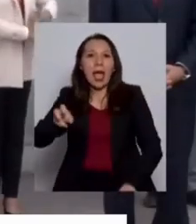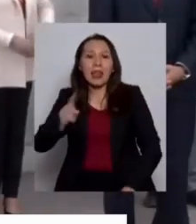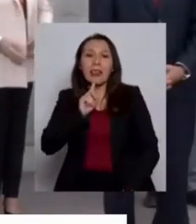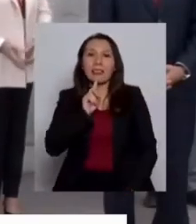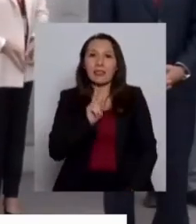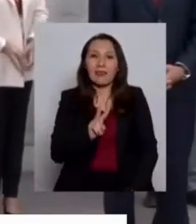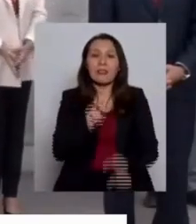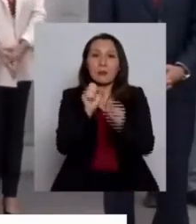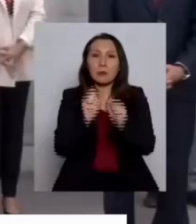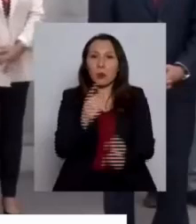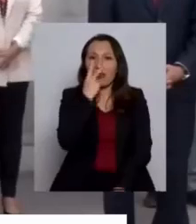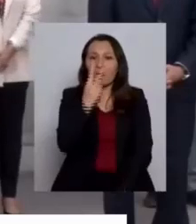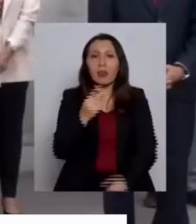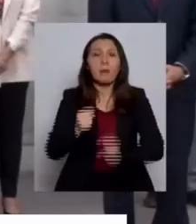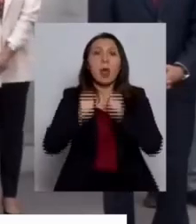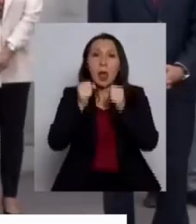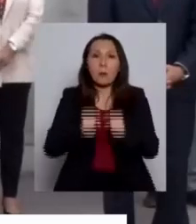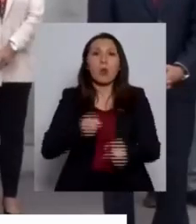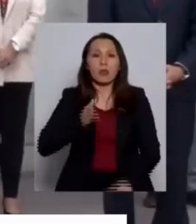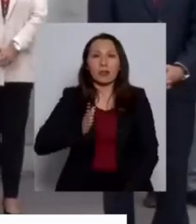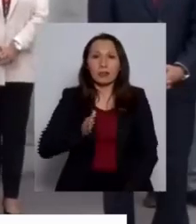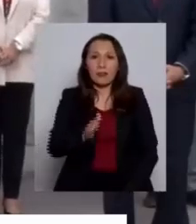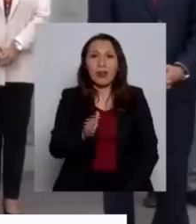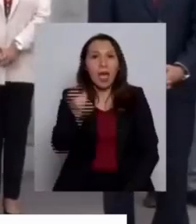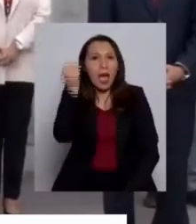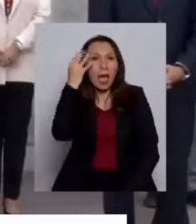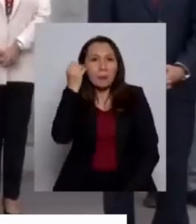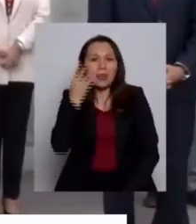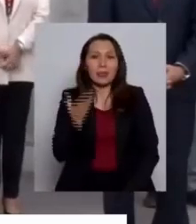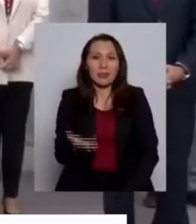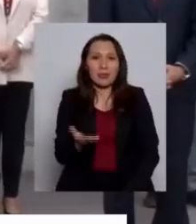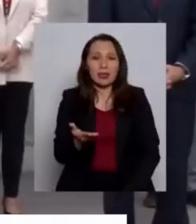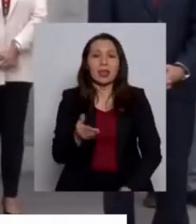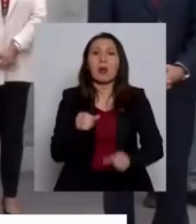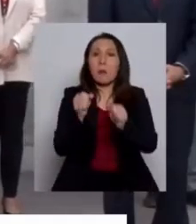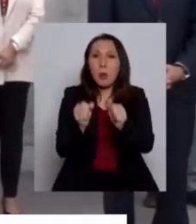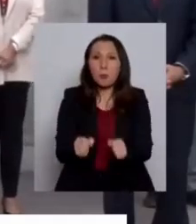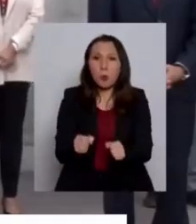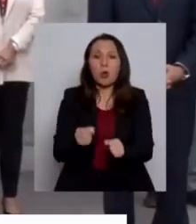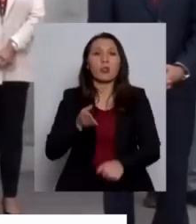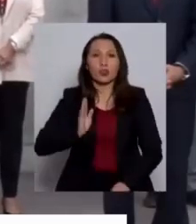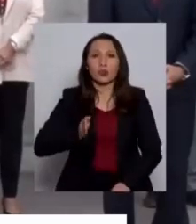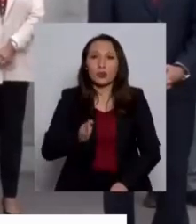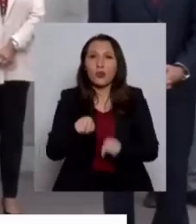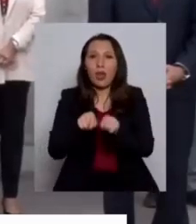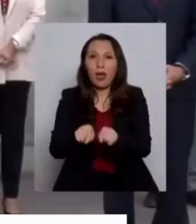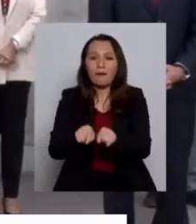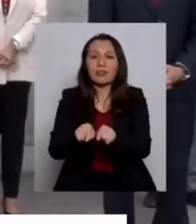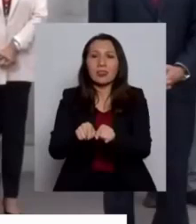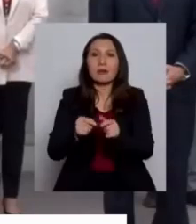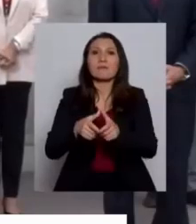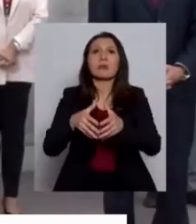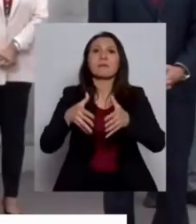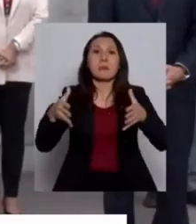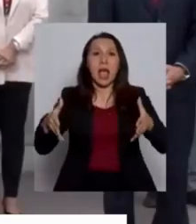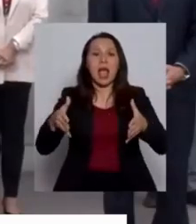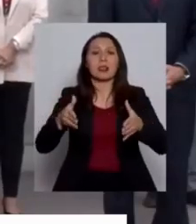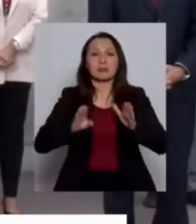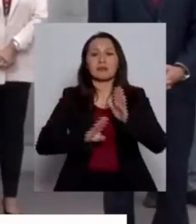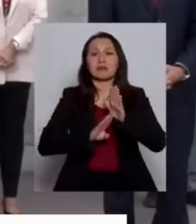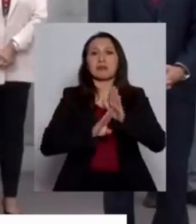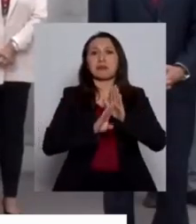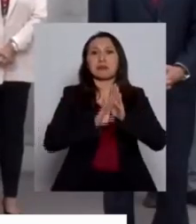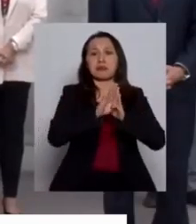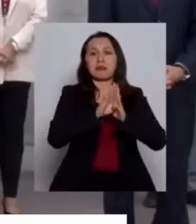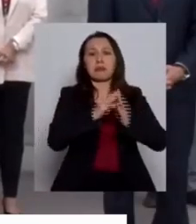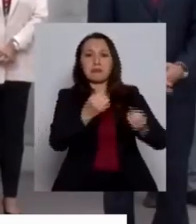Centro. Cuando usted camina por el Paseo Humada, si mira hacia los edificios que están ahí mismo, que muchas veces uno no los ve, entre tanto